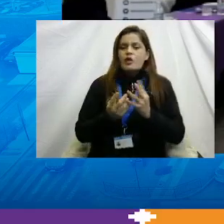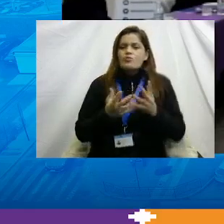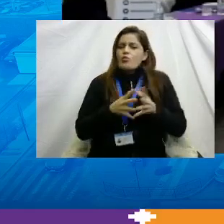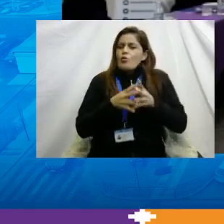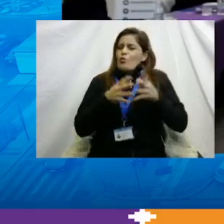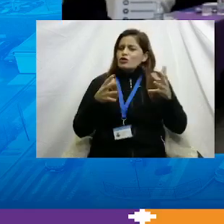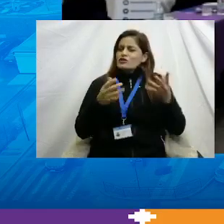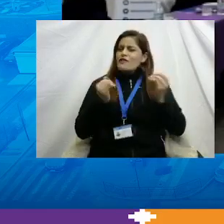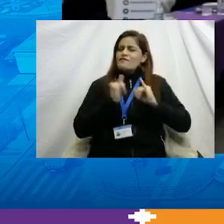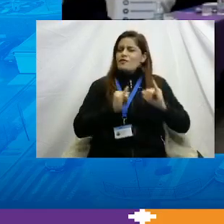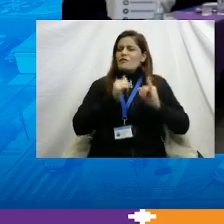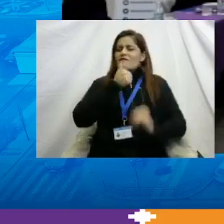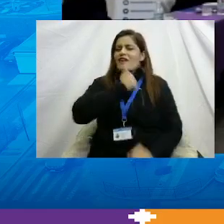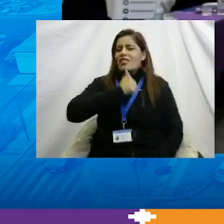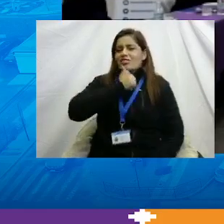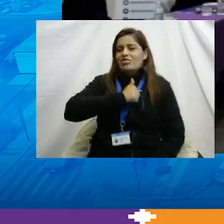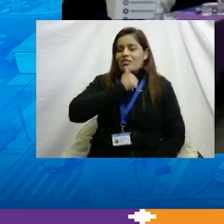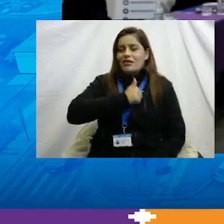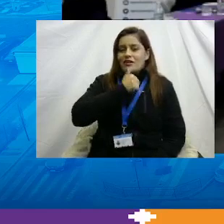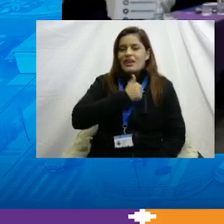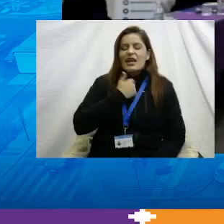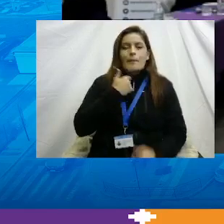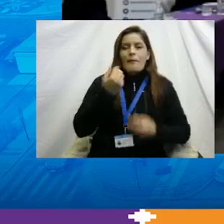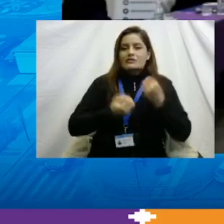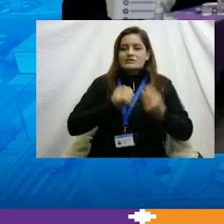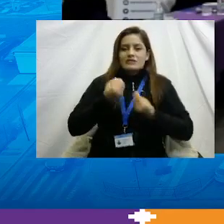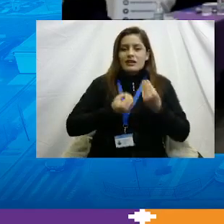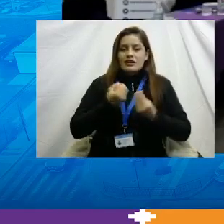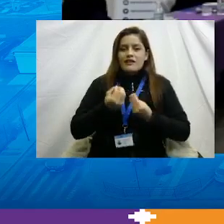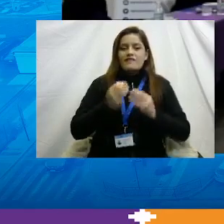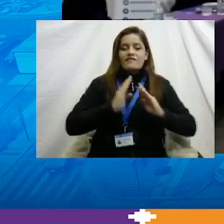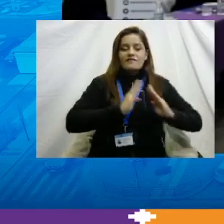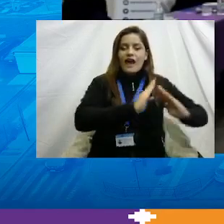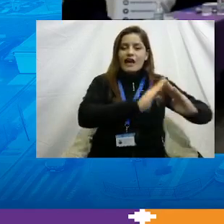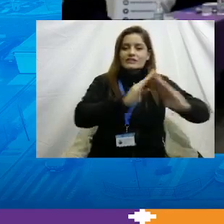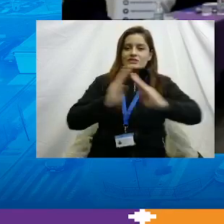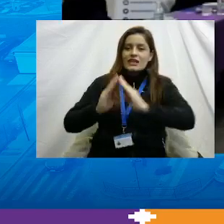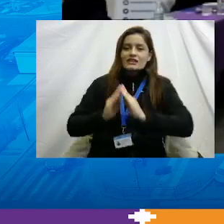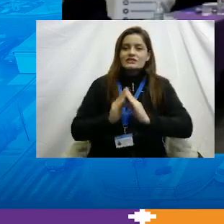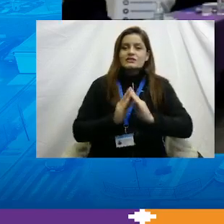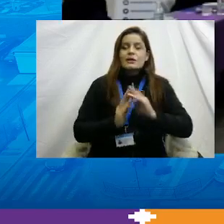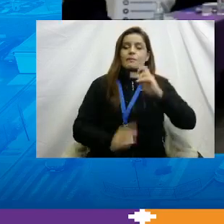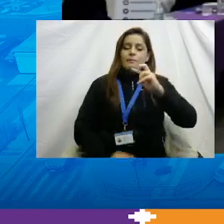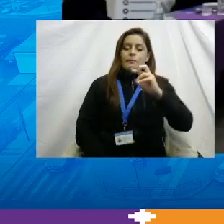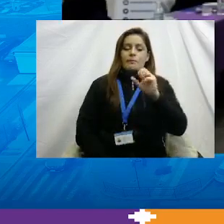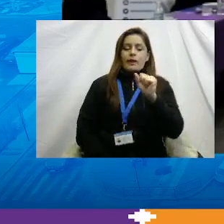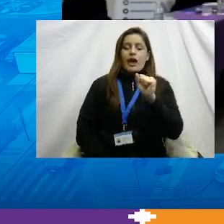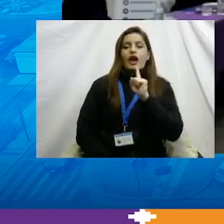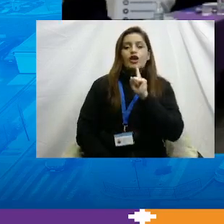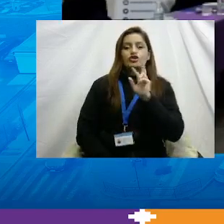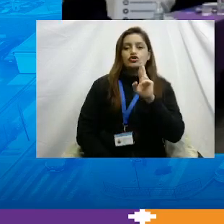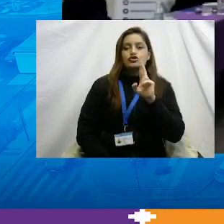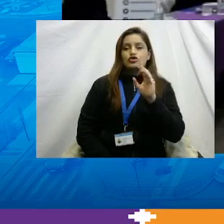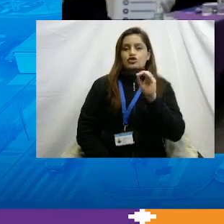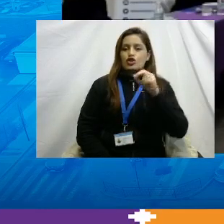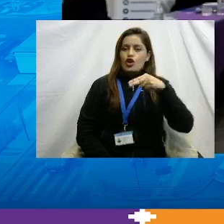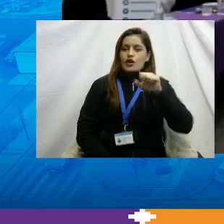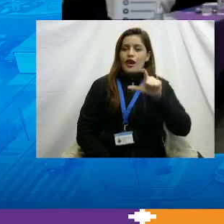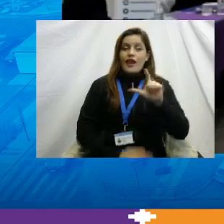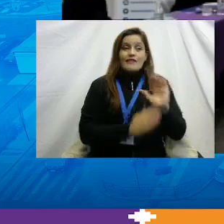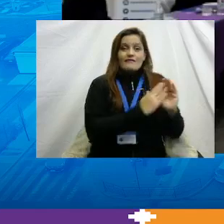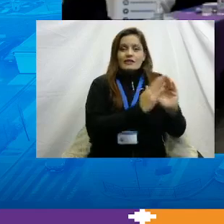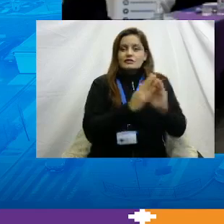desinformación realmente de lo que está pasando en estos momentos con el conjunto habitacional Casas Patronales, los cuales los vecinos nos están pidiendo,